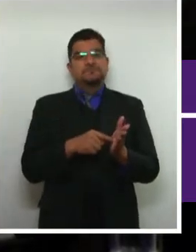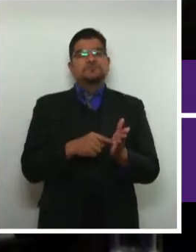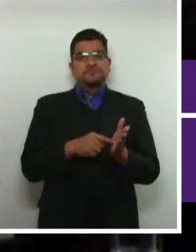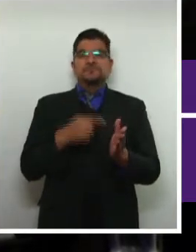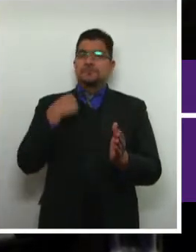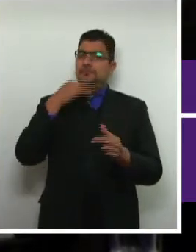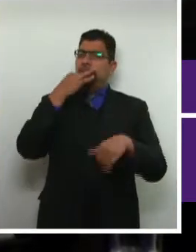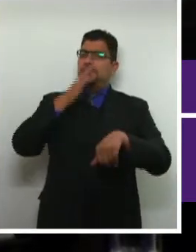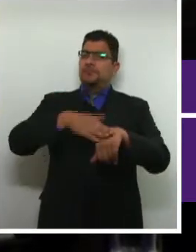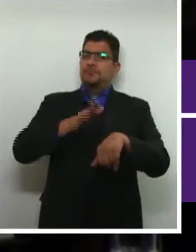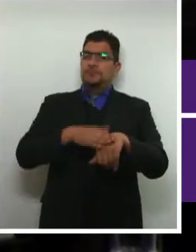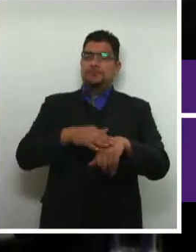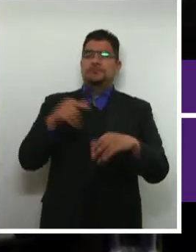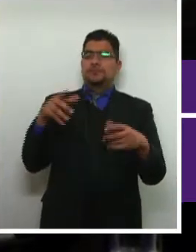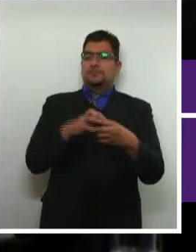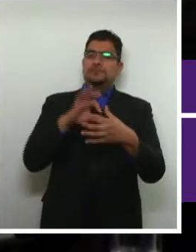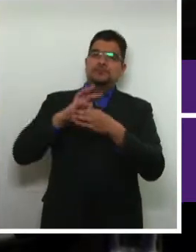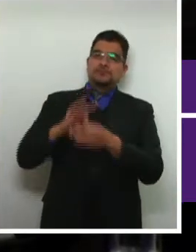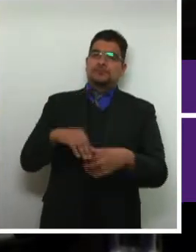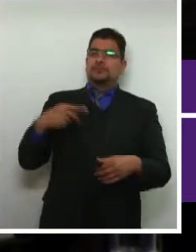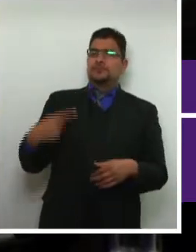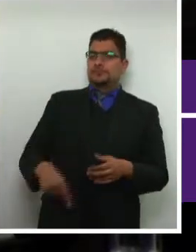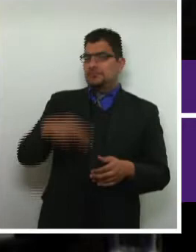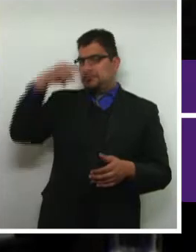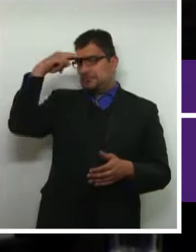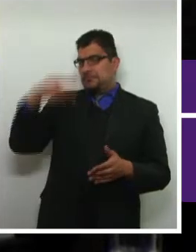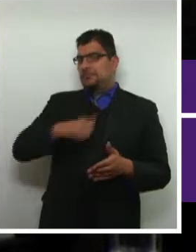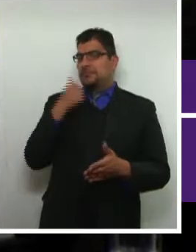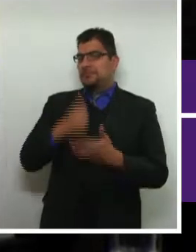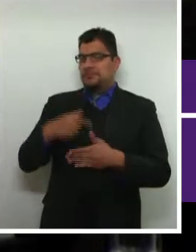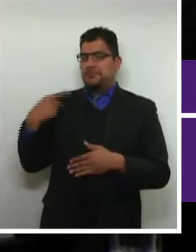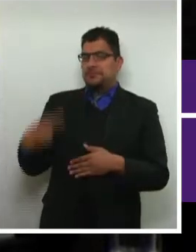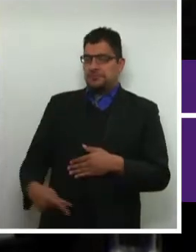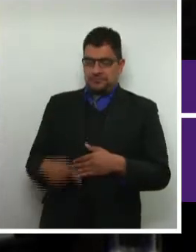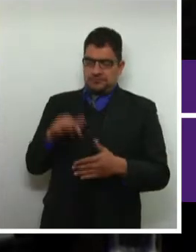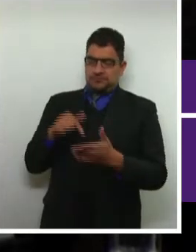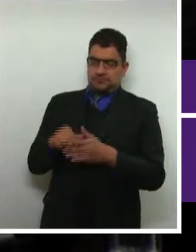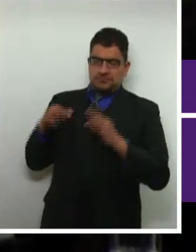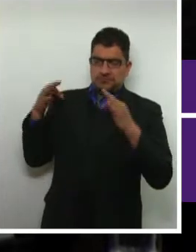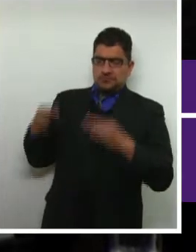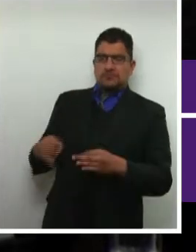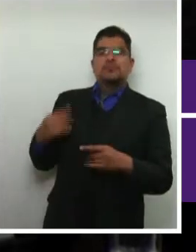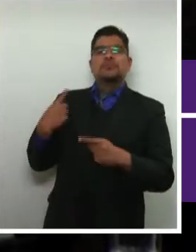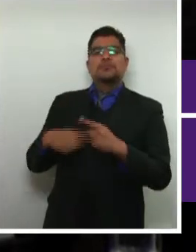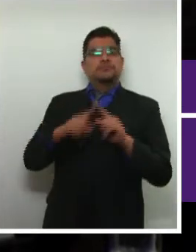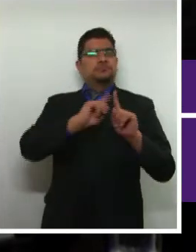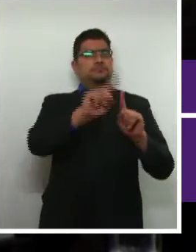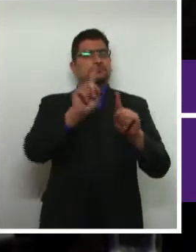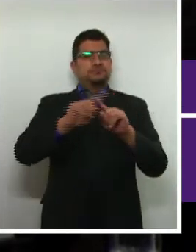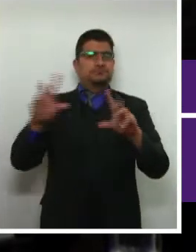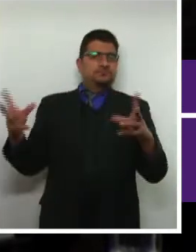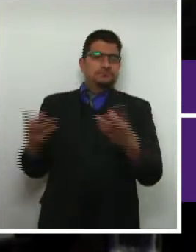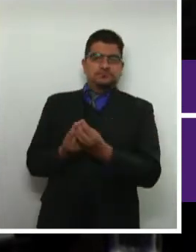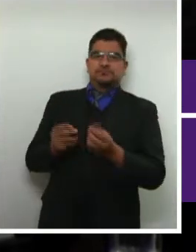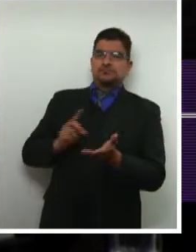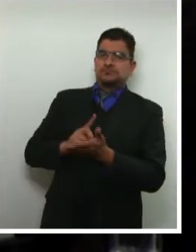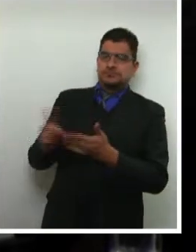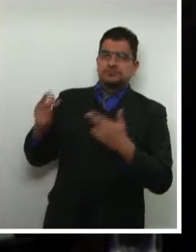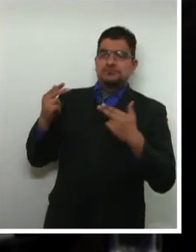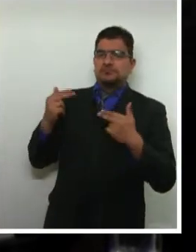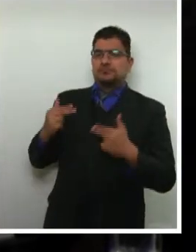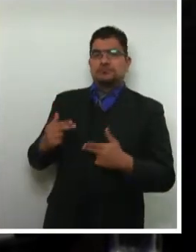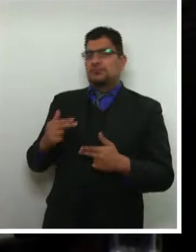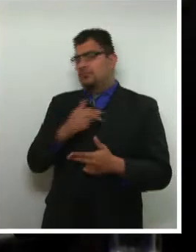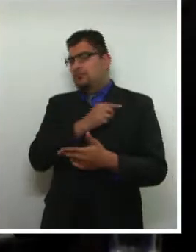me refiero a la cuestión del patrimonio de la Ciudad de México como persona moral. Le corresponde un conjunto de bienes, derechos y